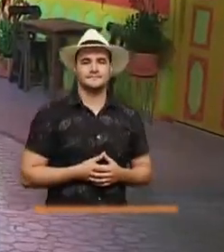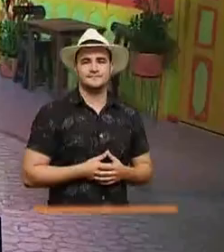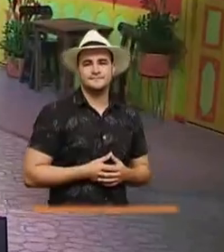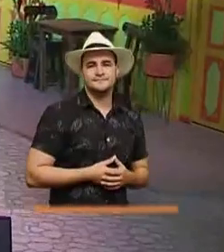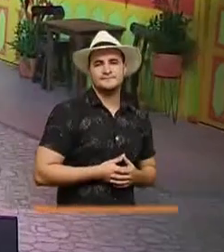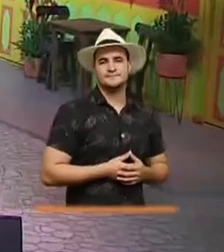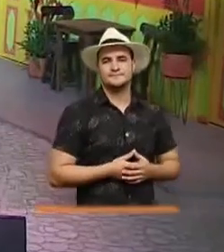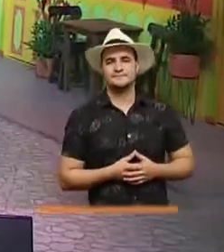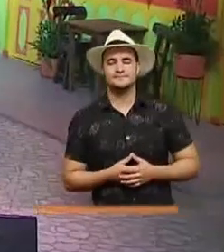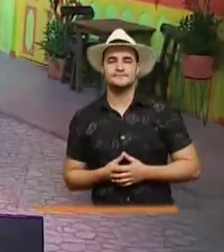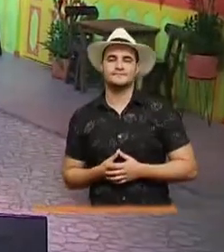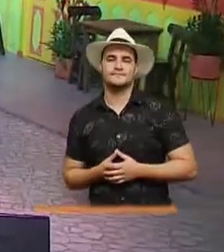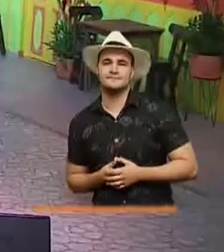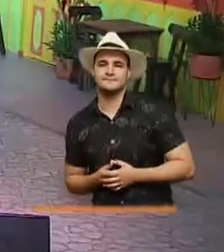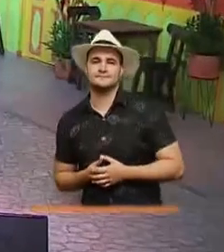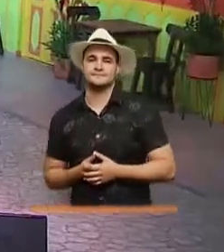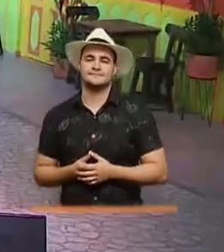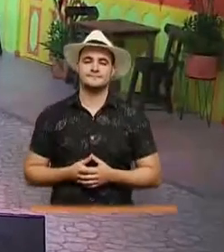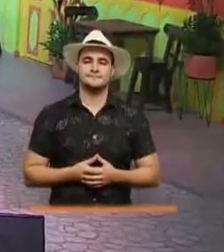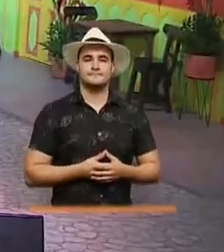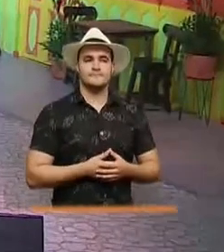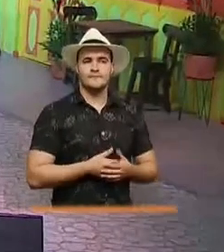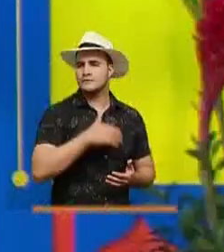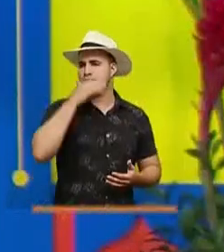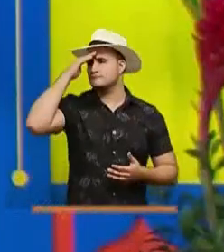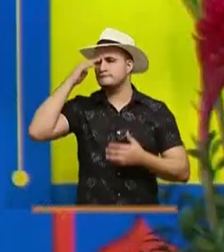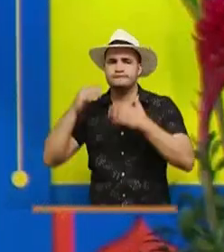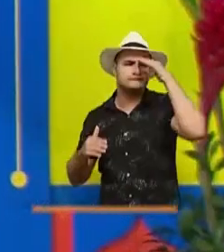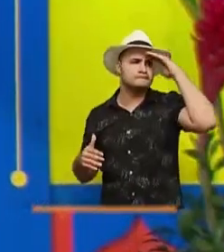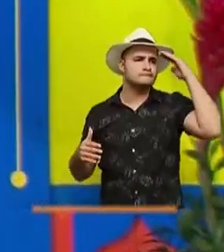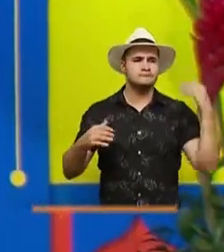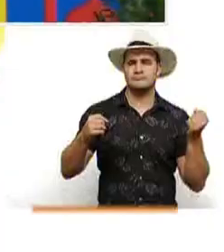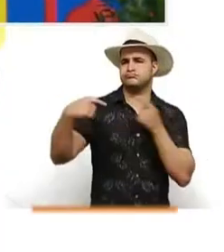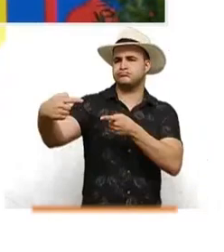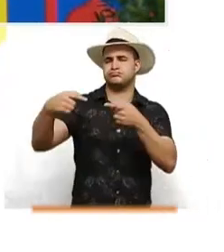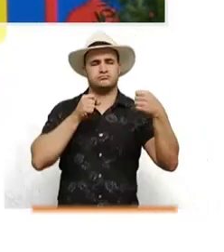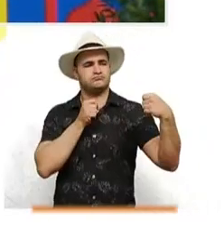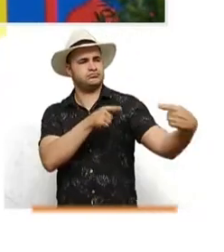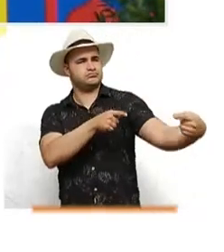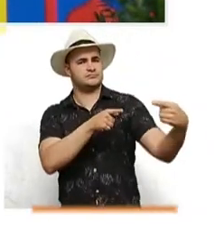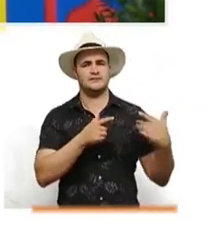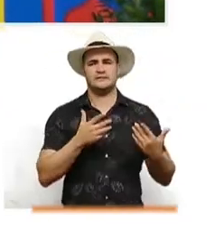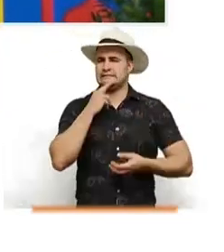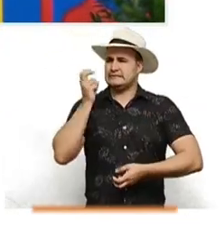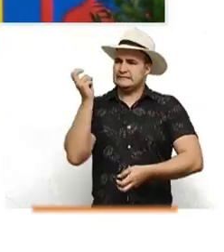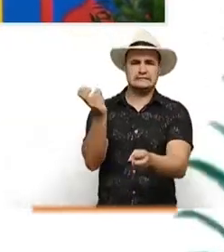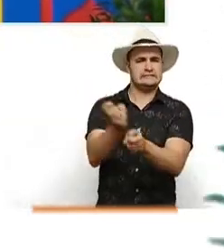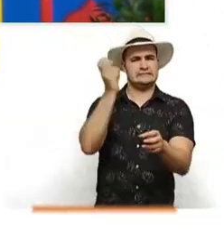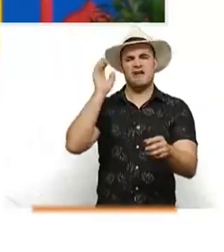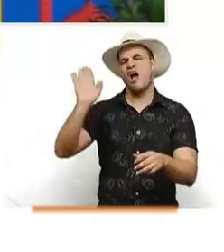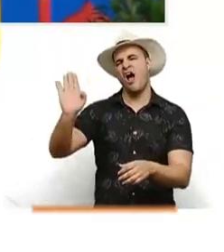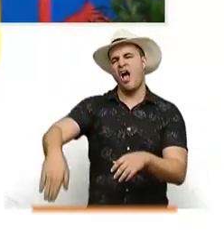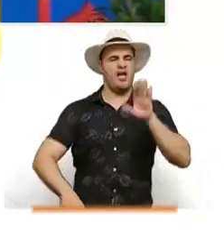Enemigo pequeño todos somos